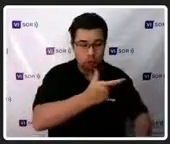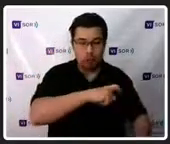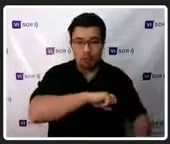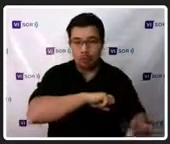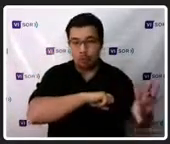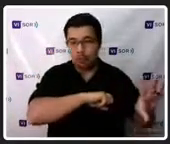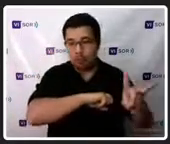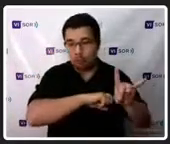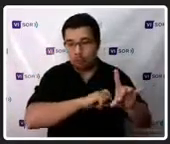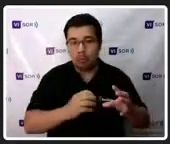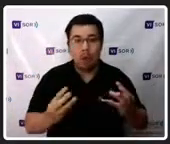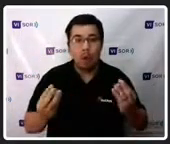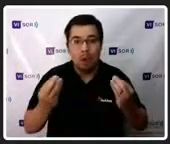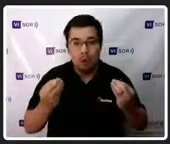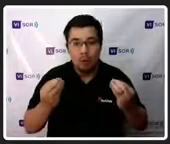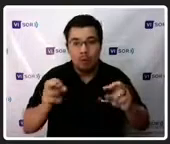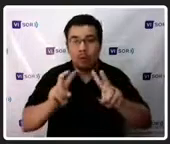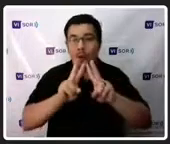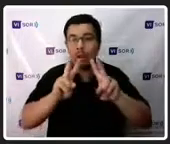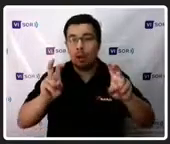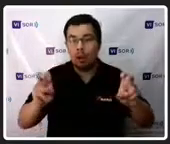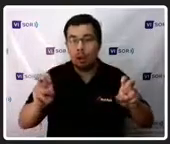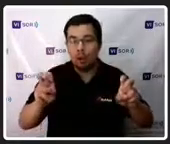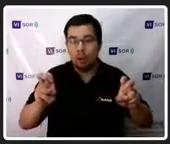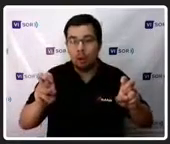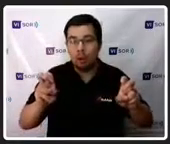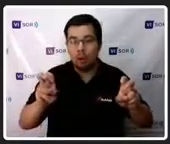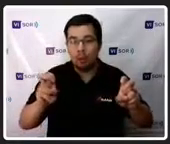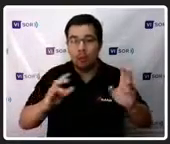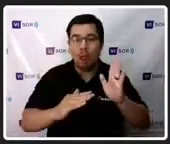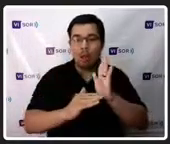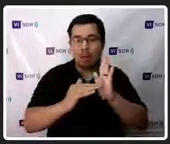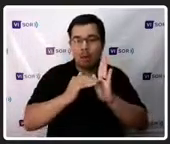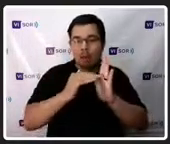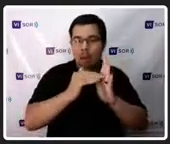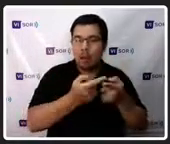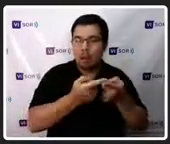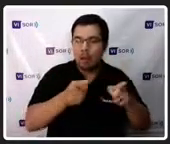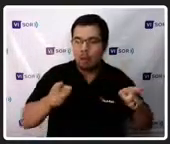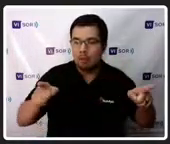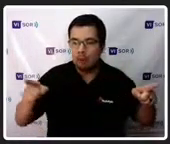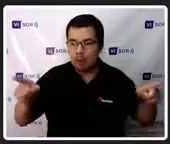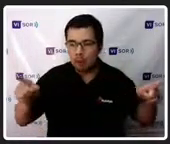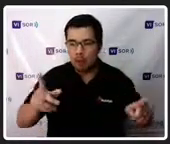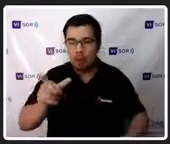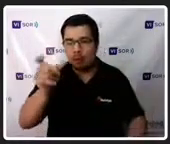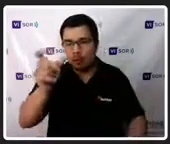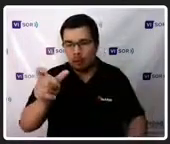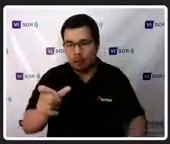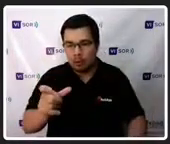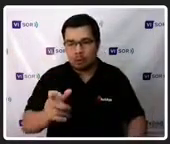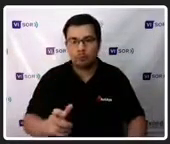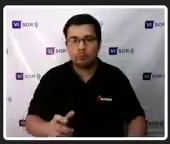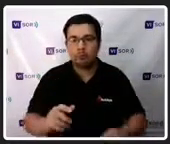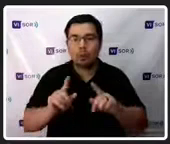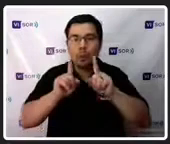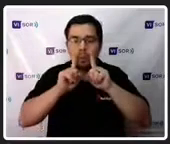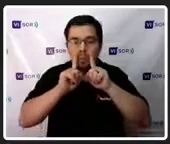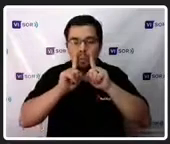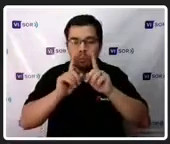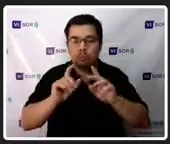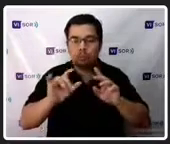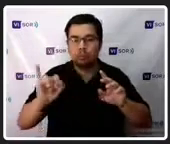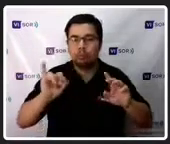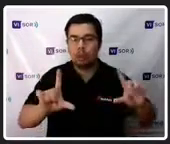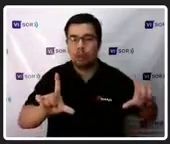¿no es cierto?, distinto al finalizar como titulados. Luego tenemos un componente importante para la institución, ¿no es cierto?,